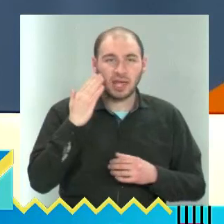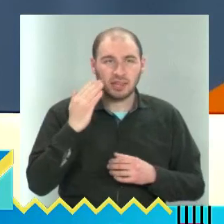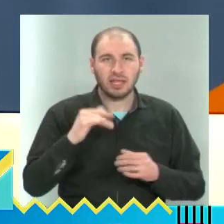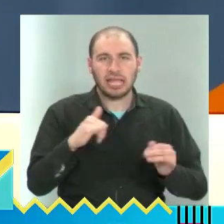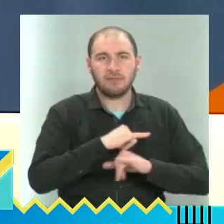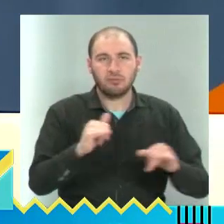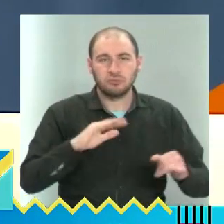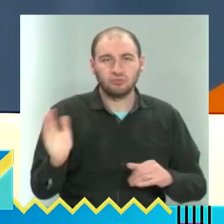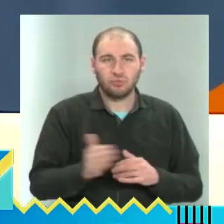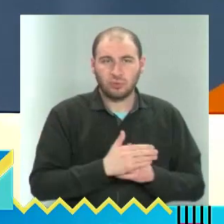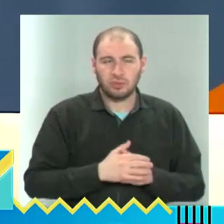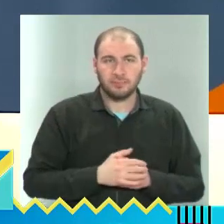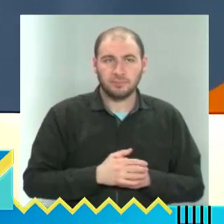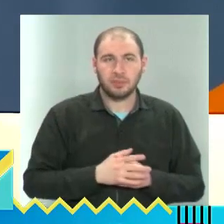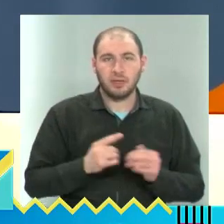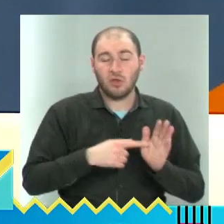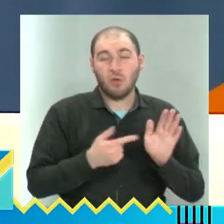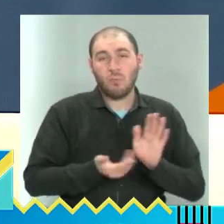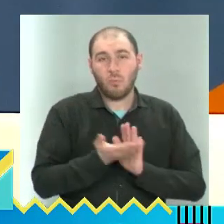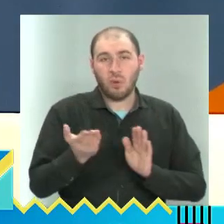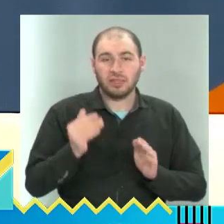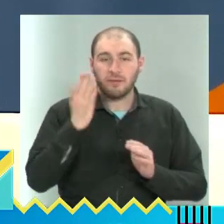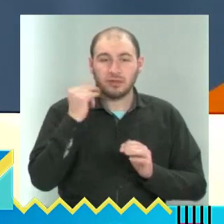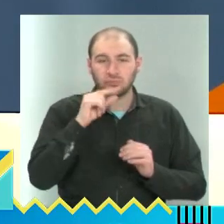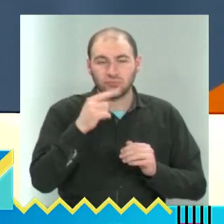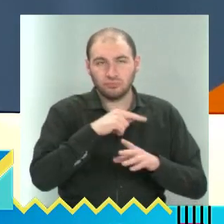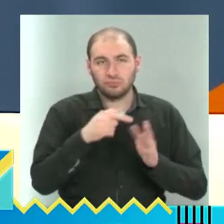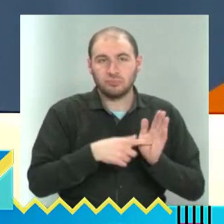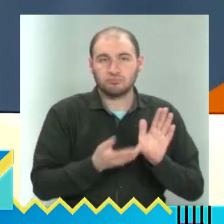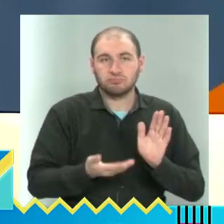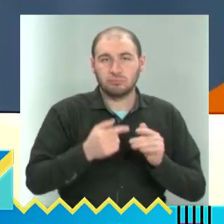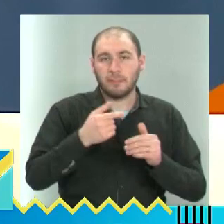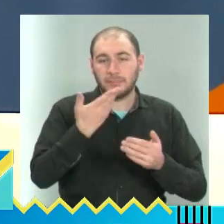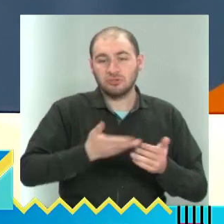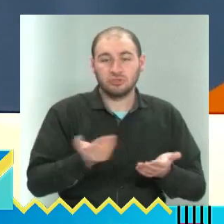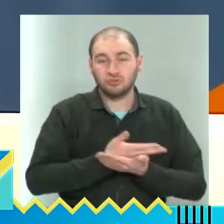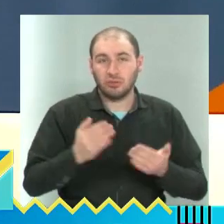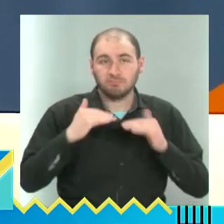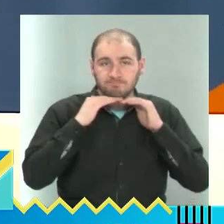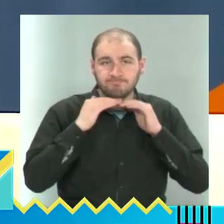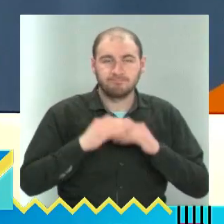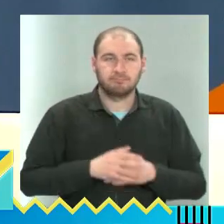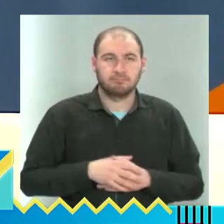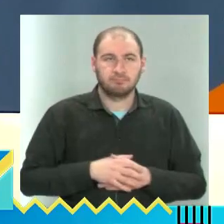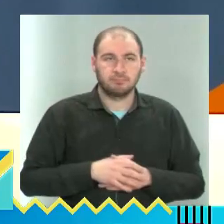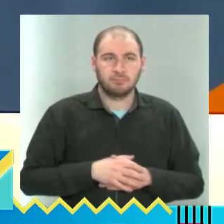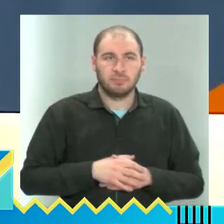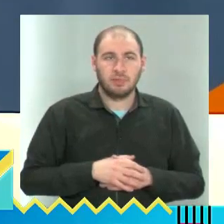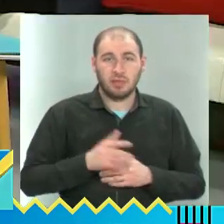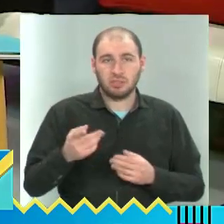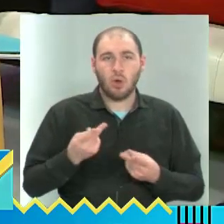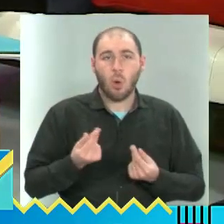esa información que queda plasmada en tu red social o que está disponible a todo el público es, digamos, puede